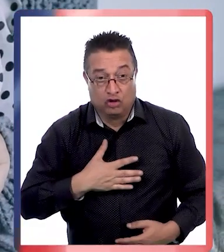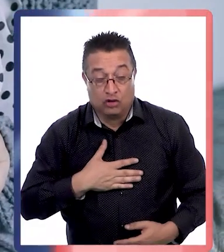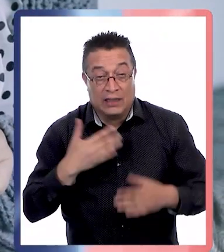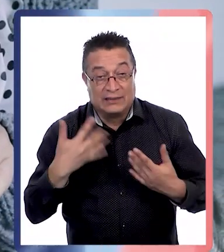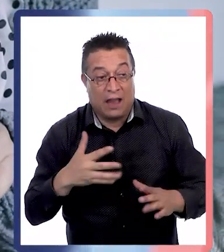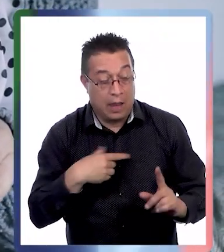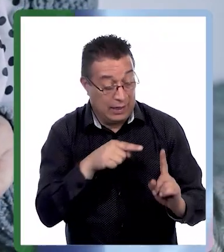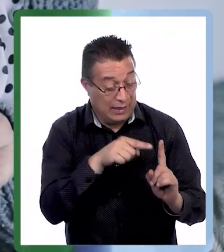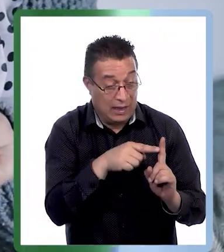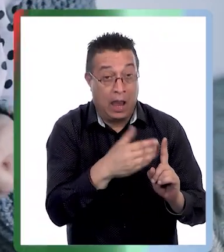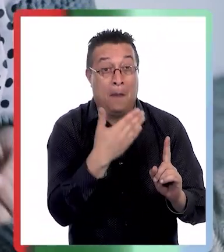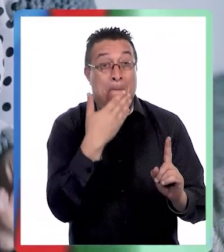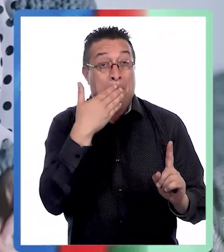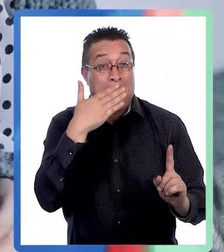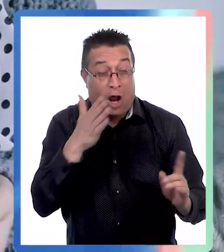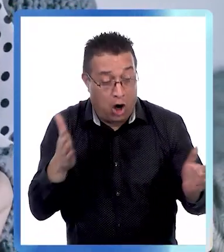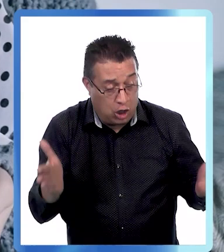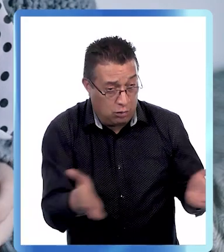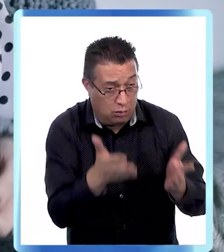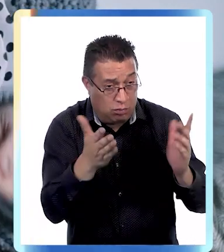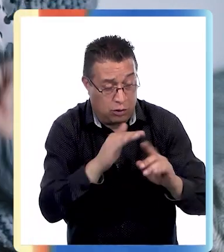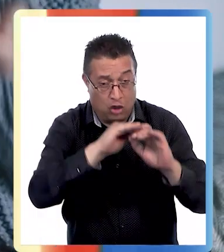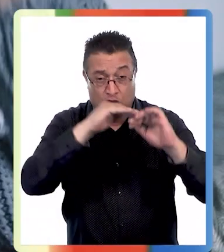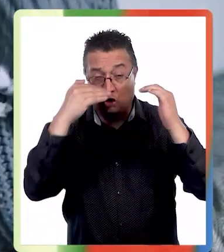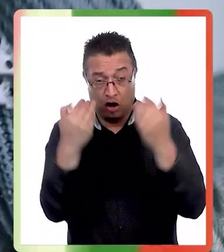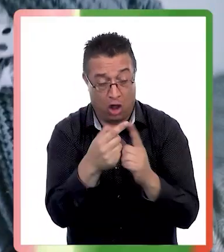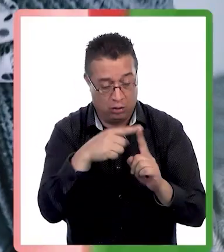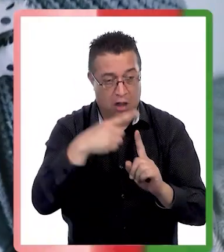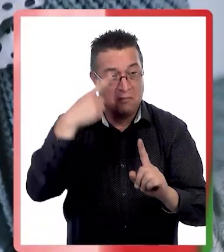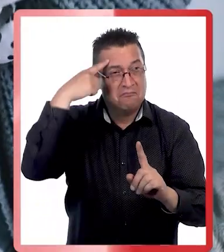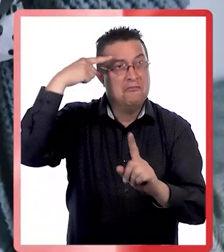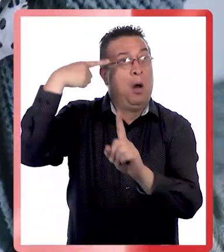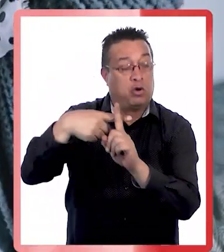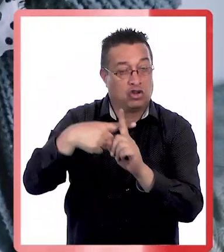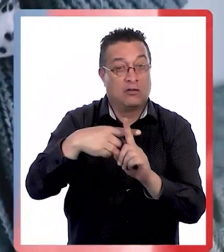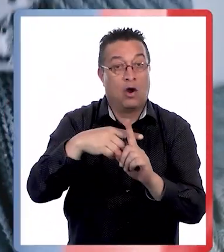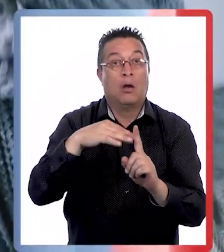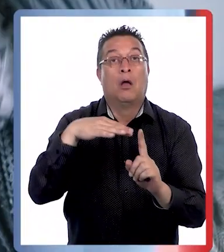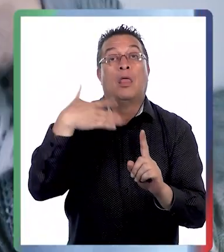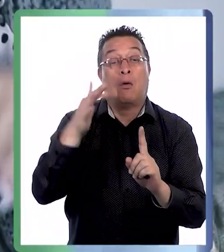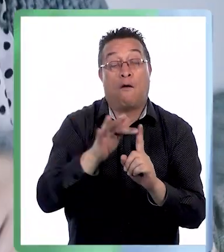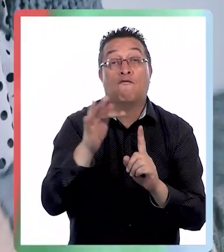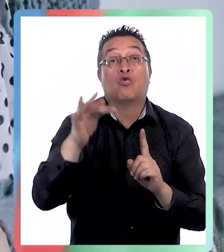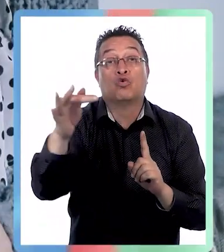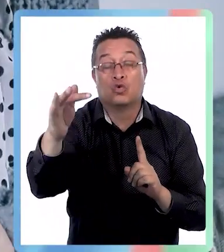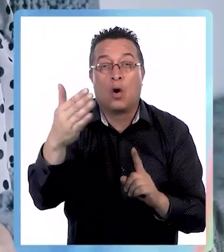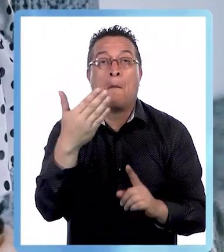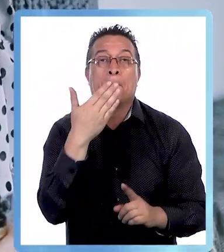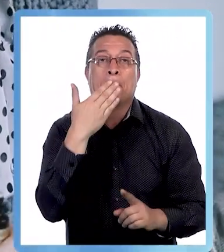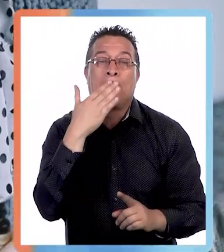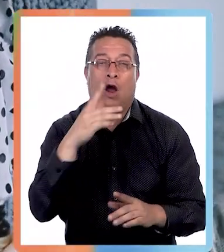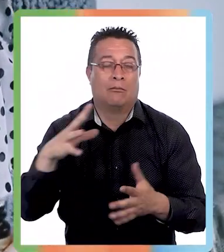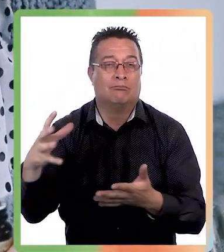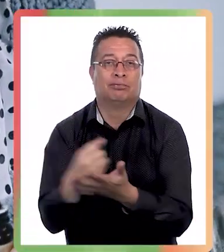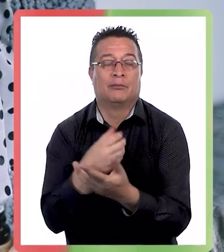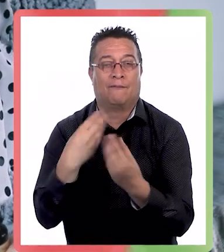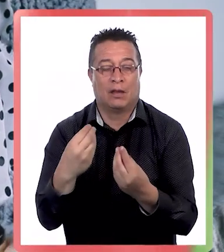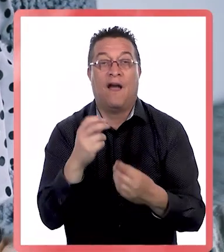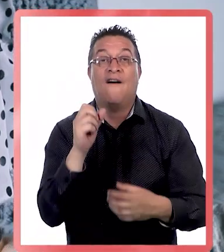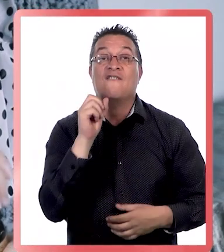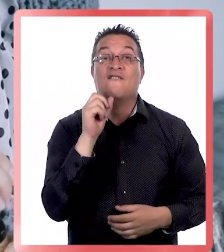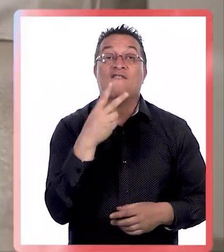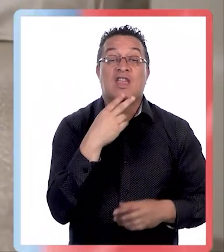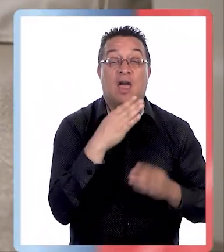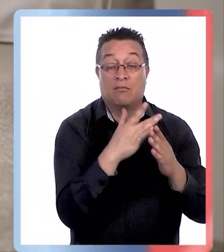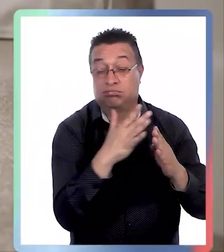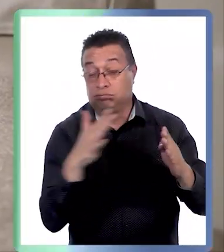persona para hacer su tratamiento, es probable que los resultados sean más positivos, tanto en sobrevida, pero también